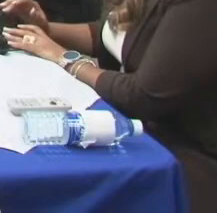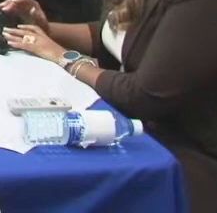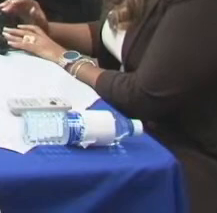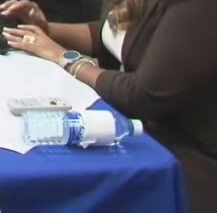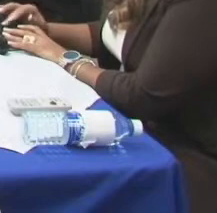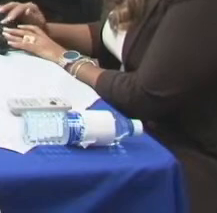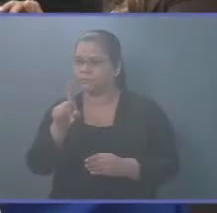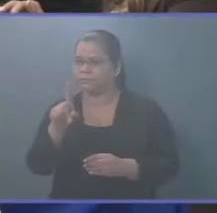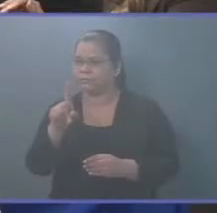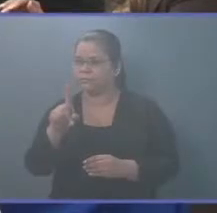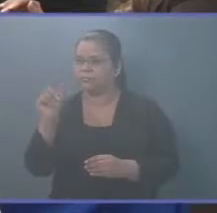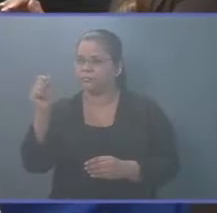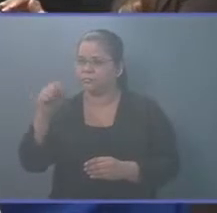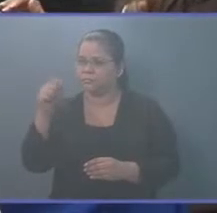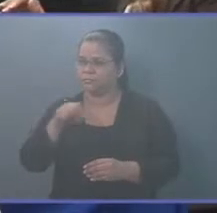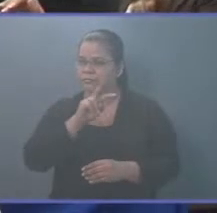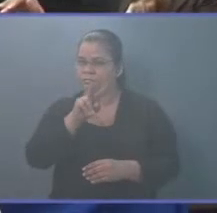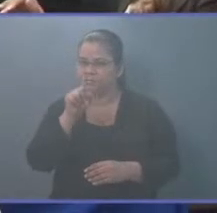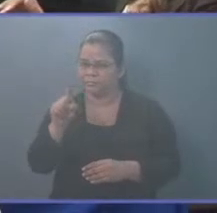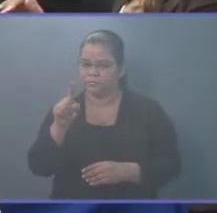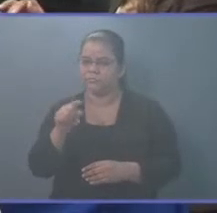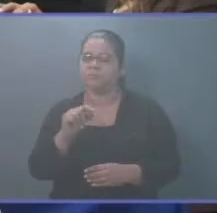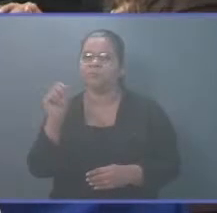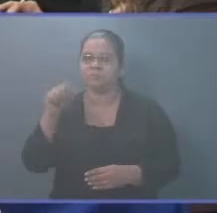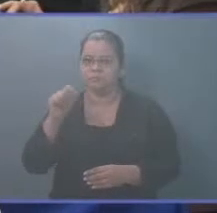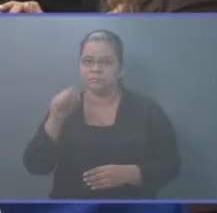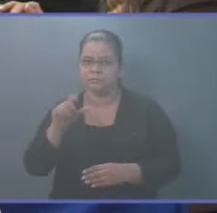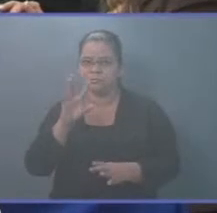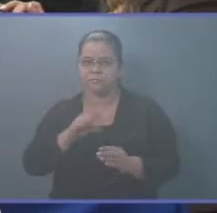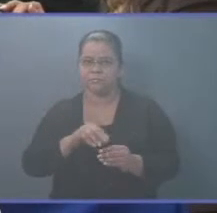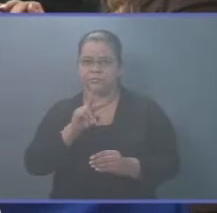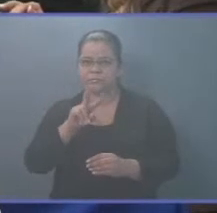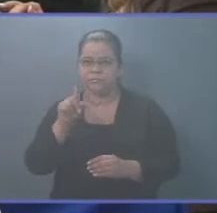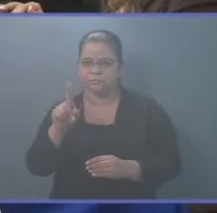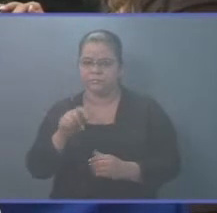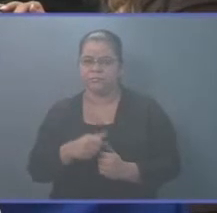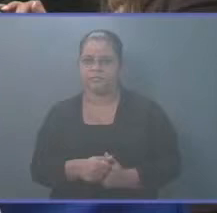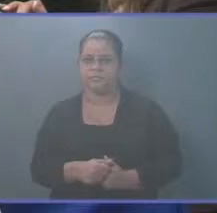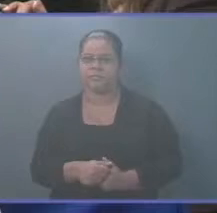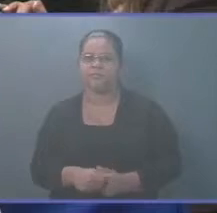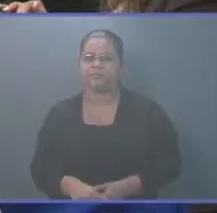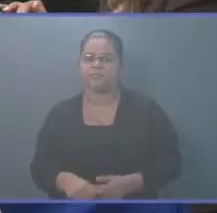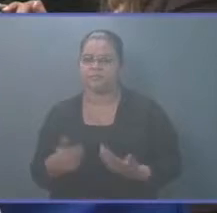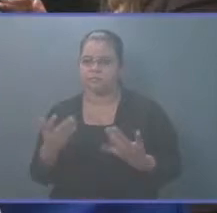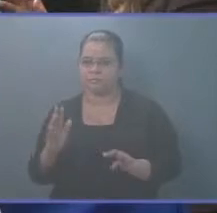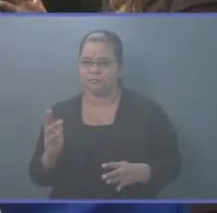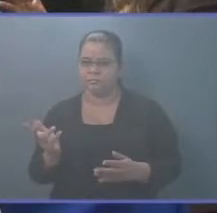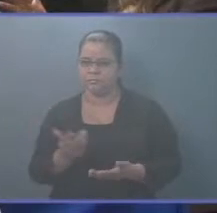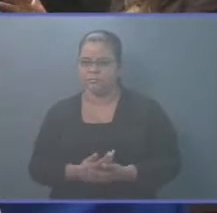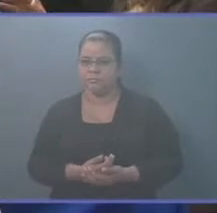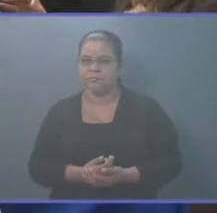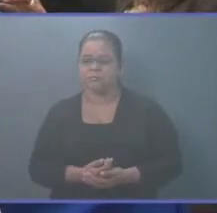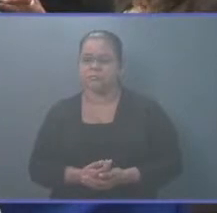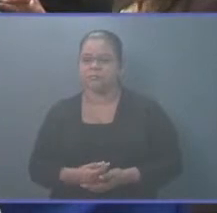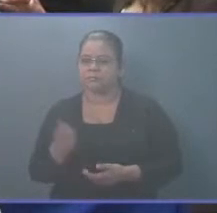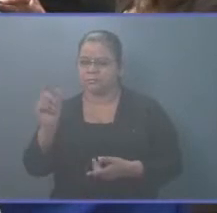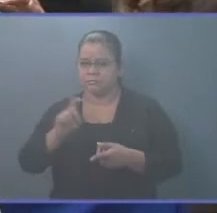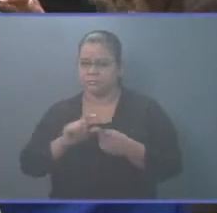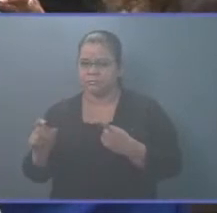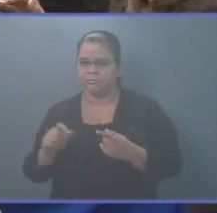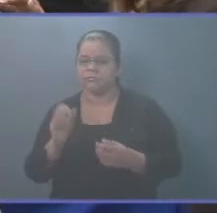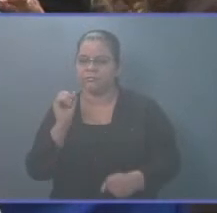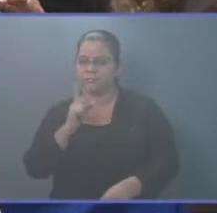21, perdón, sí. 21, coincide con la policía. Bueno, ese es de la semana, ¿va?